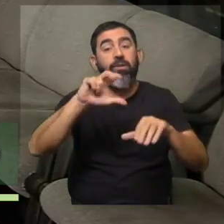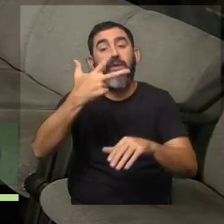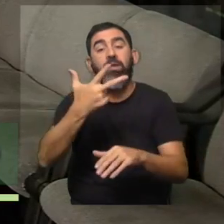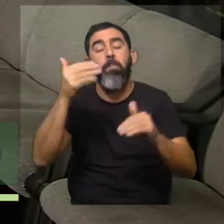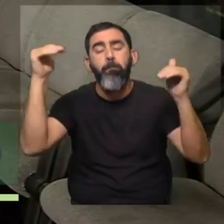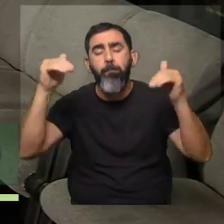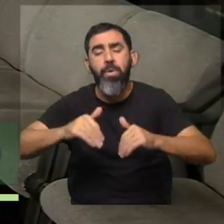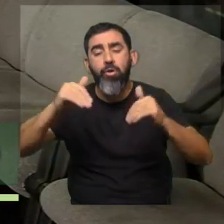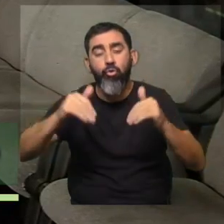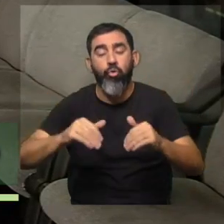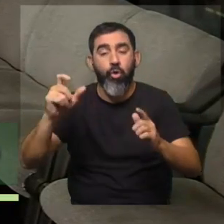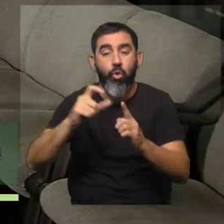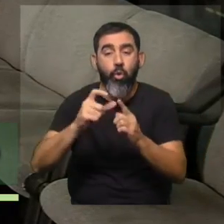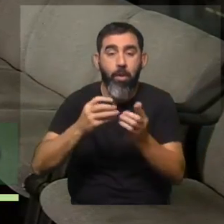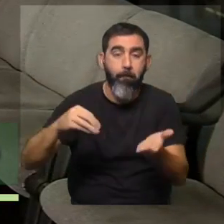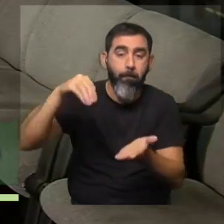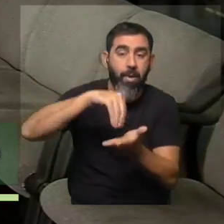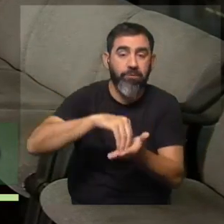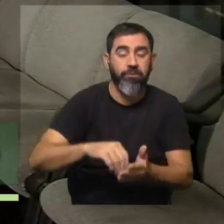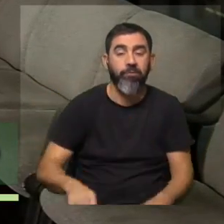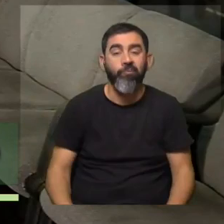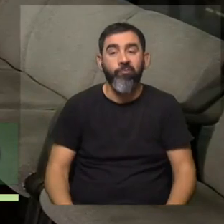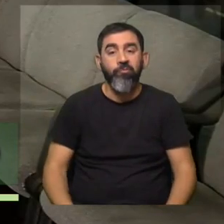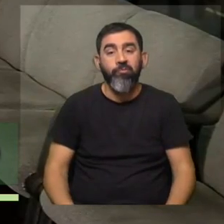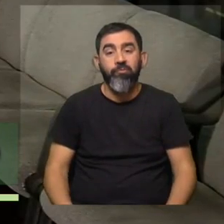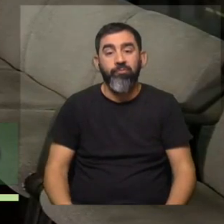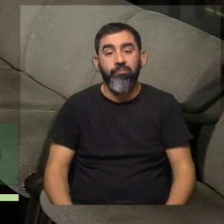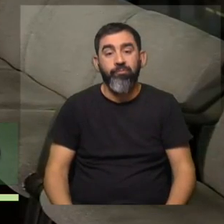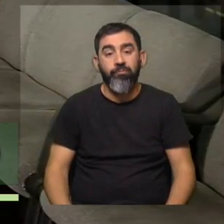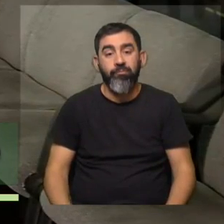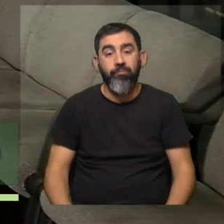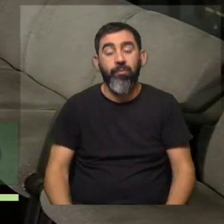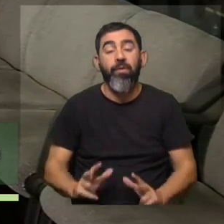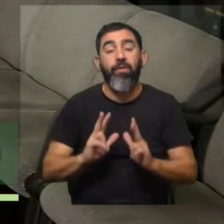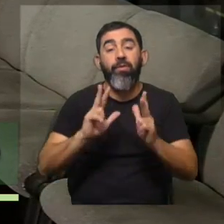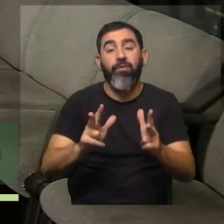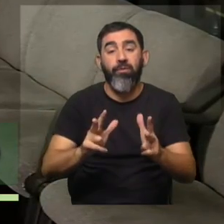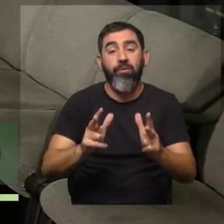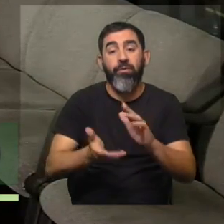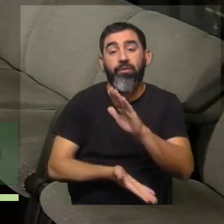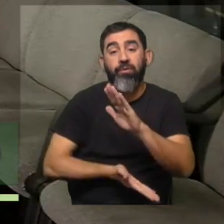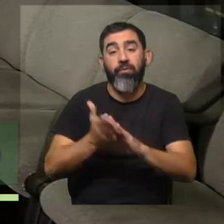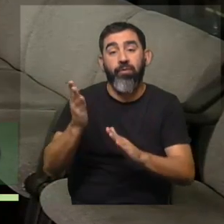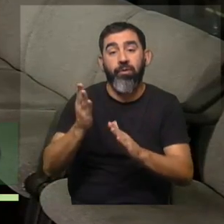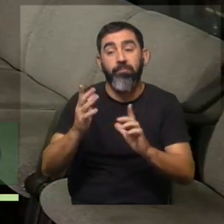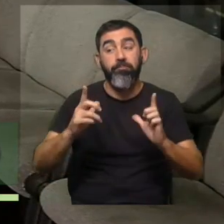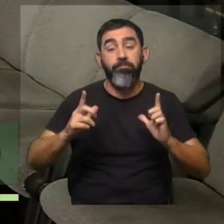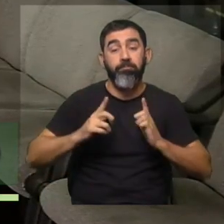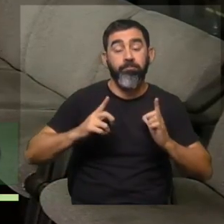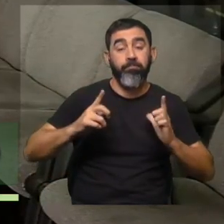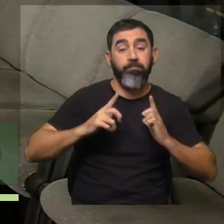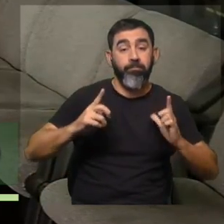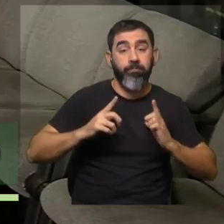millones más de lo previsto en la rendición de cuentas para la educación eh Silva dice que ese vídeo se fue retiró con cierta expectativa